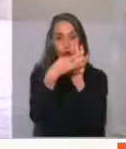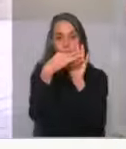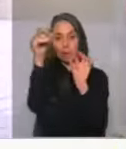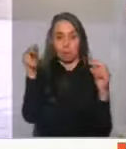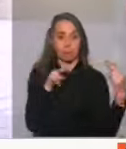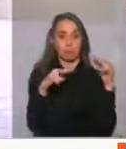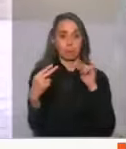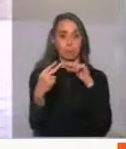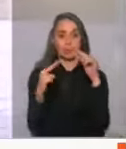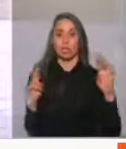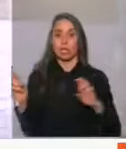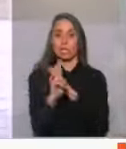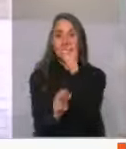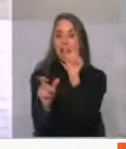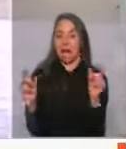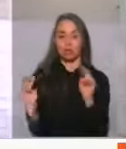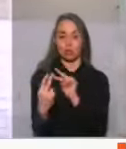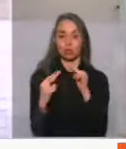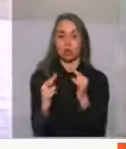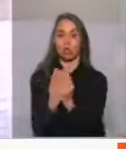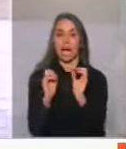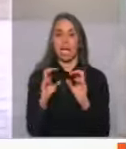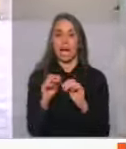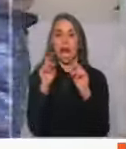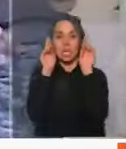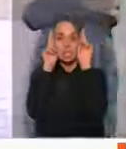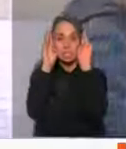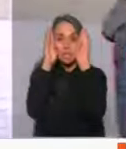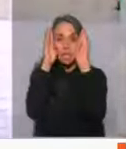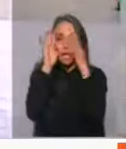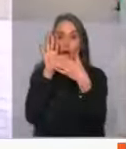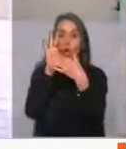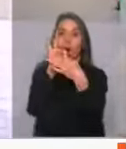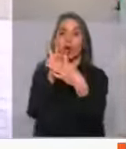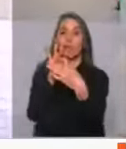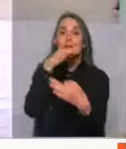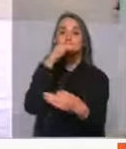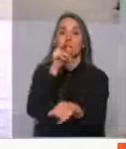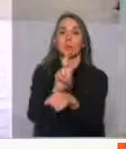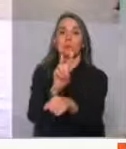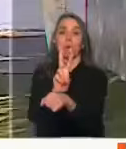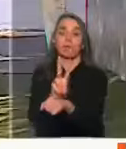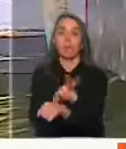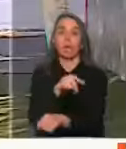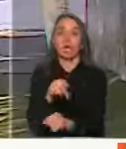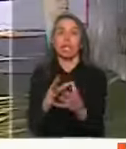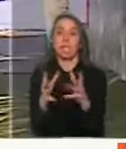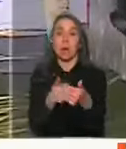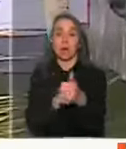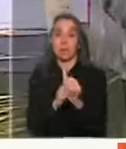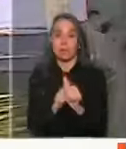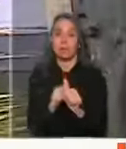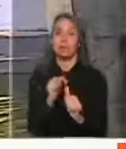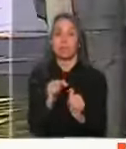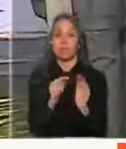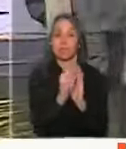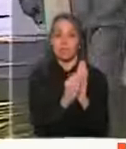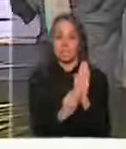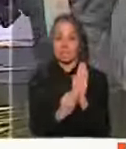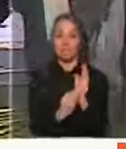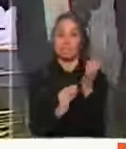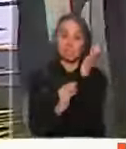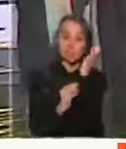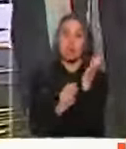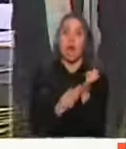las relaciones interpersonales y también que en la clase estén conectados con el profesor. Ahí es donde nosotros tenemos un gran desafío. Si bien es una herramienta que puede aportar mucho, a